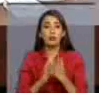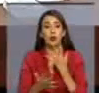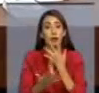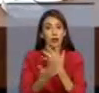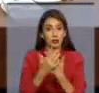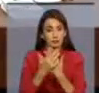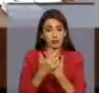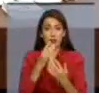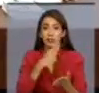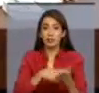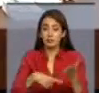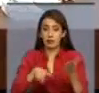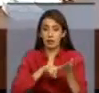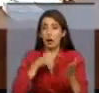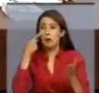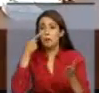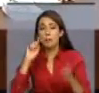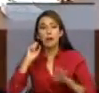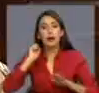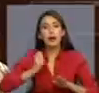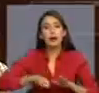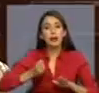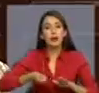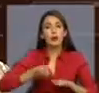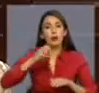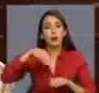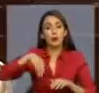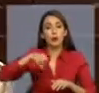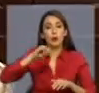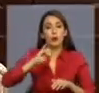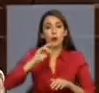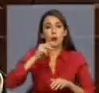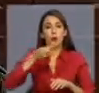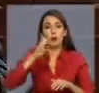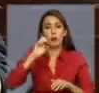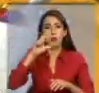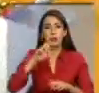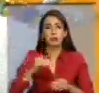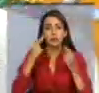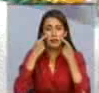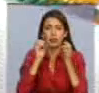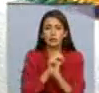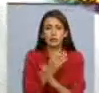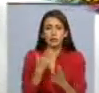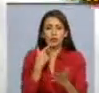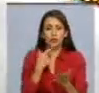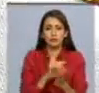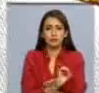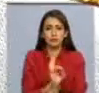la recusación al juez Miguel Jurado Favara no es susceptible de más medios de impugnación.